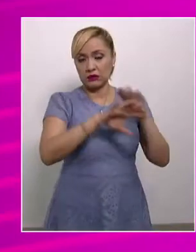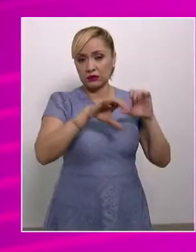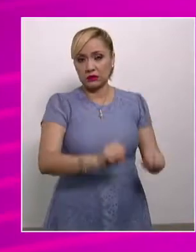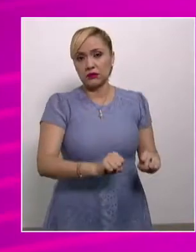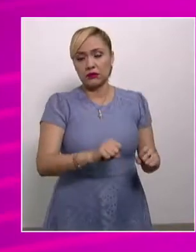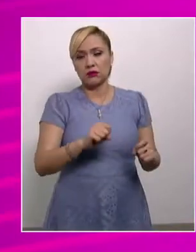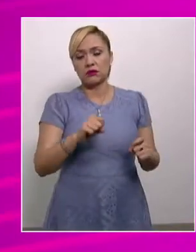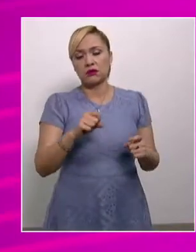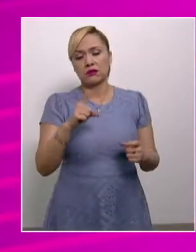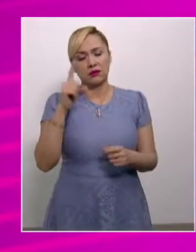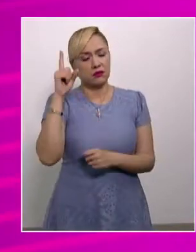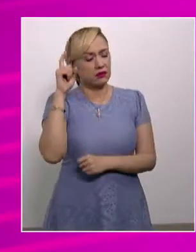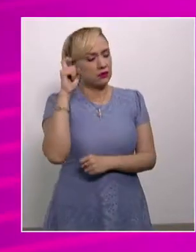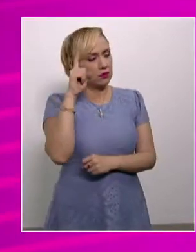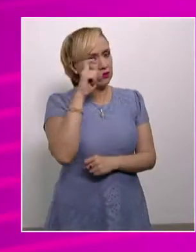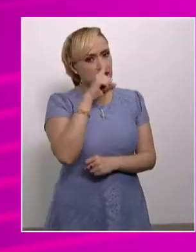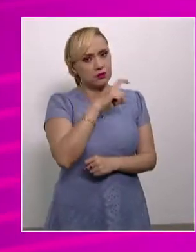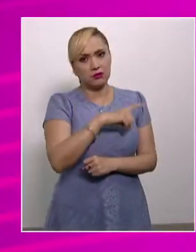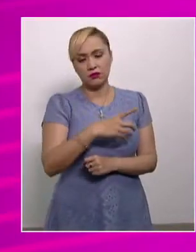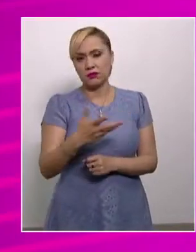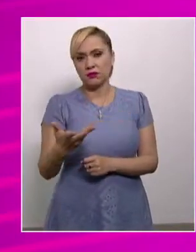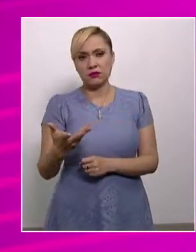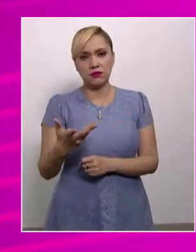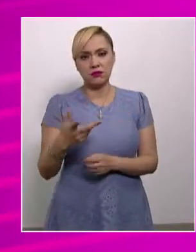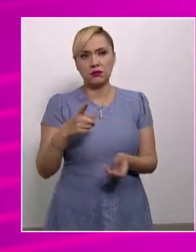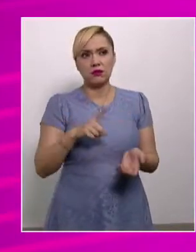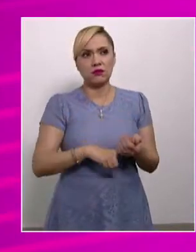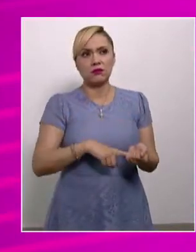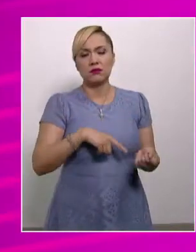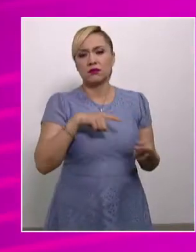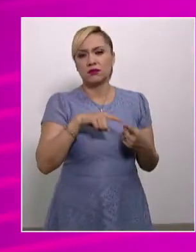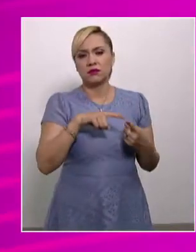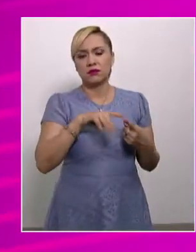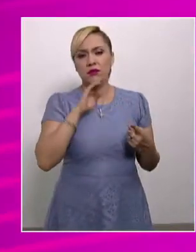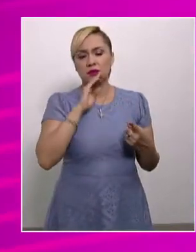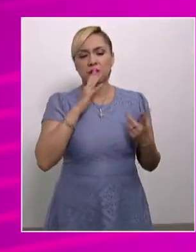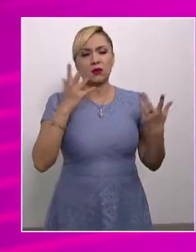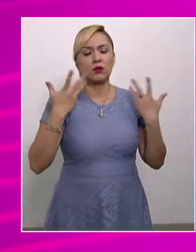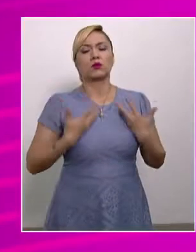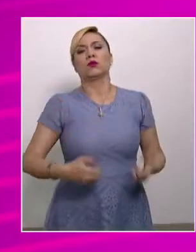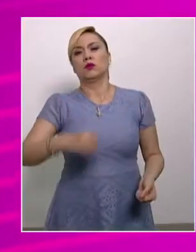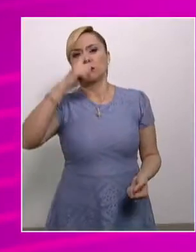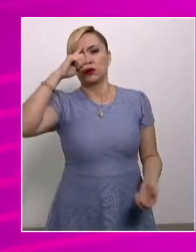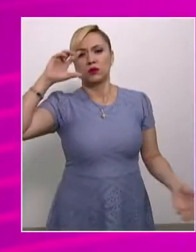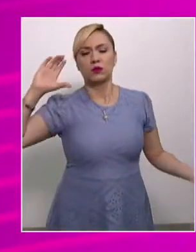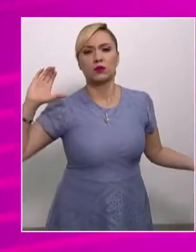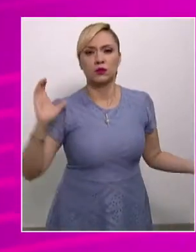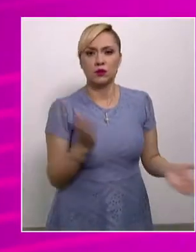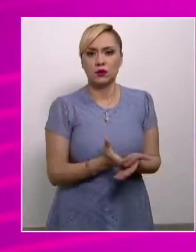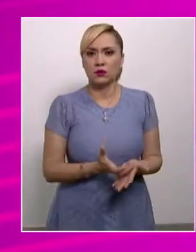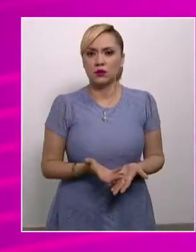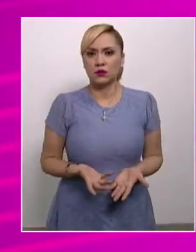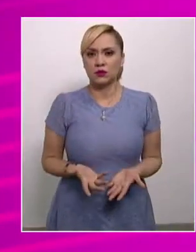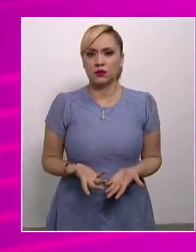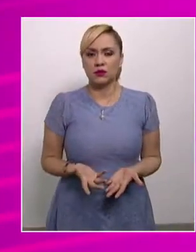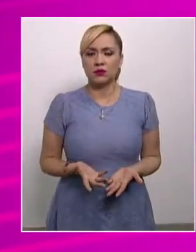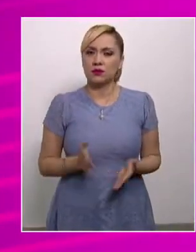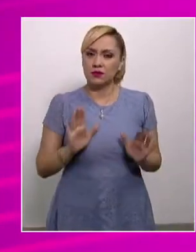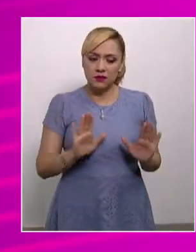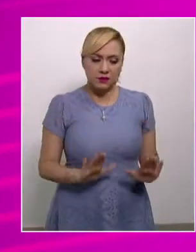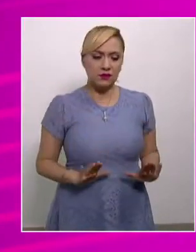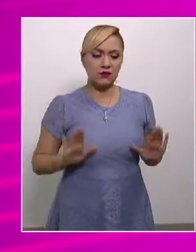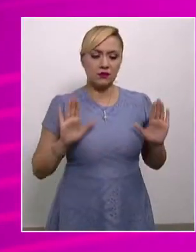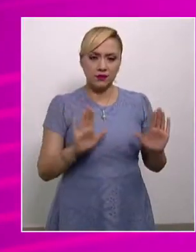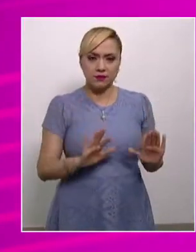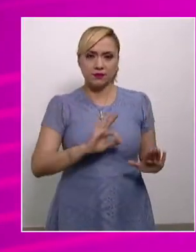porque está en un proceso, también como le dice Diego, un proceso de impacto, de trauma, que todo tiene que ir a sus tiempos